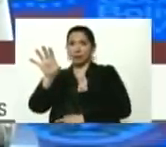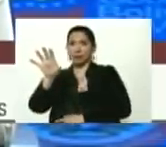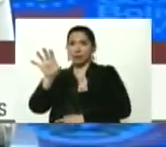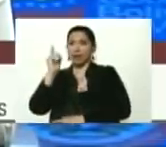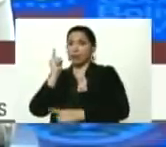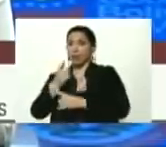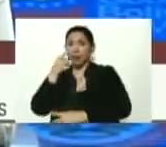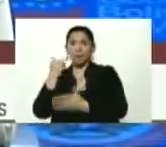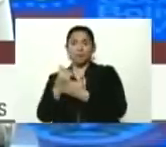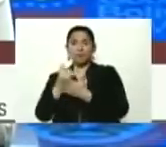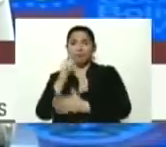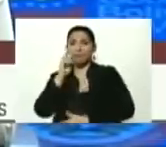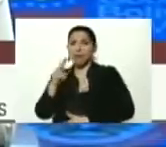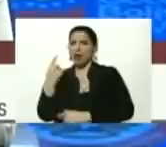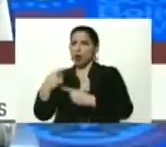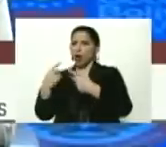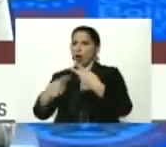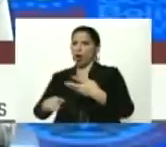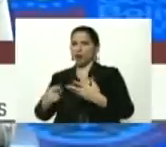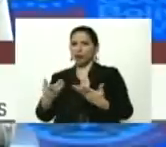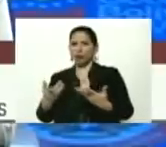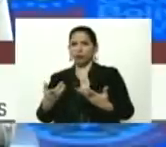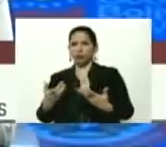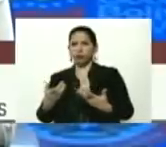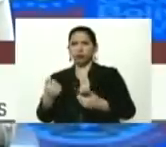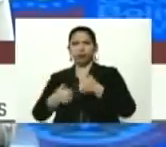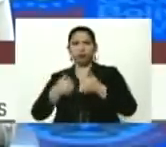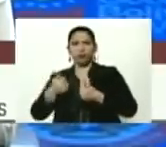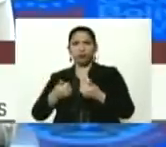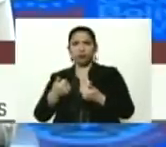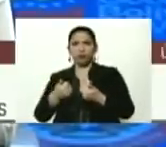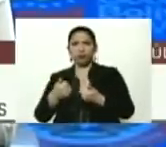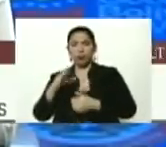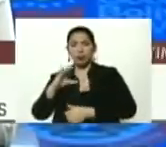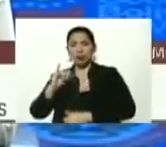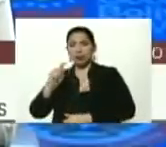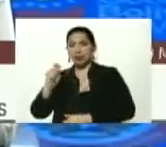que ver los otros acreedores de Citgo